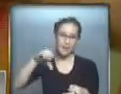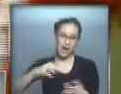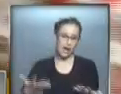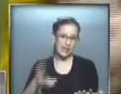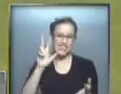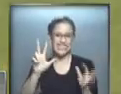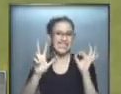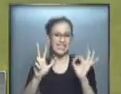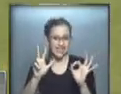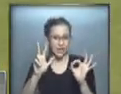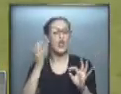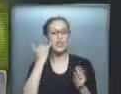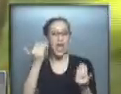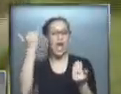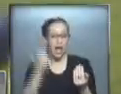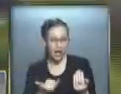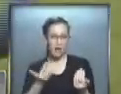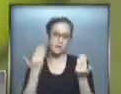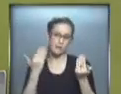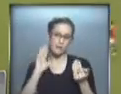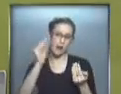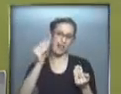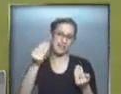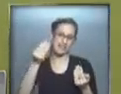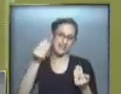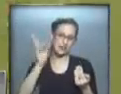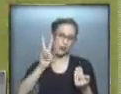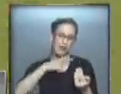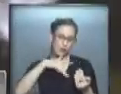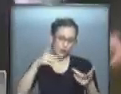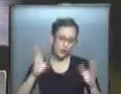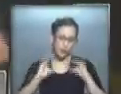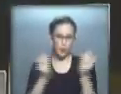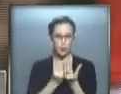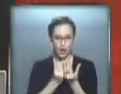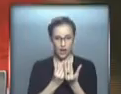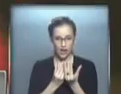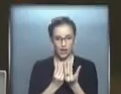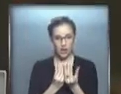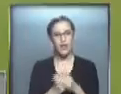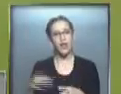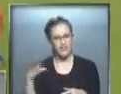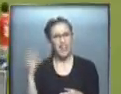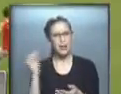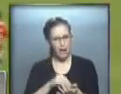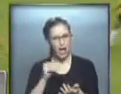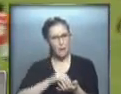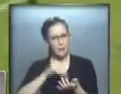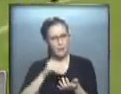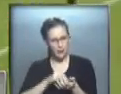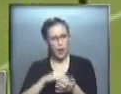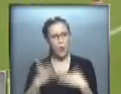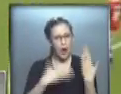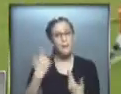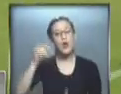de esta manera ya tiene asegurado el pasaje a la próxima cita mundial que recordemos hay muchos más clasificados del resto de los continentes